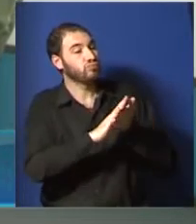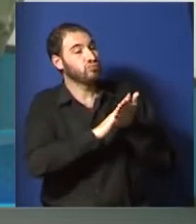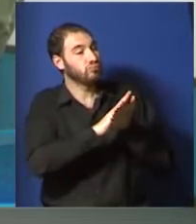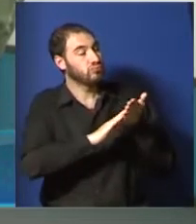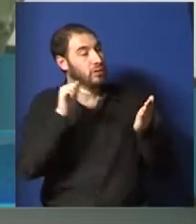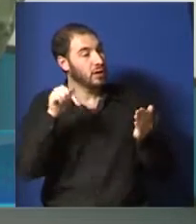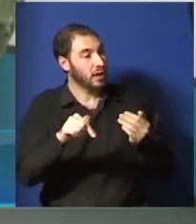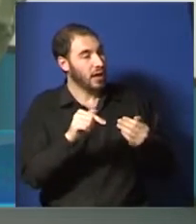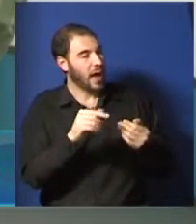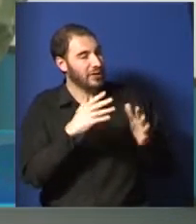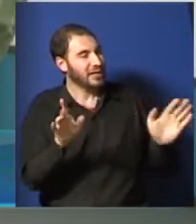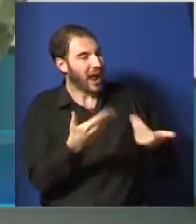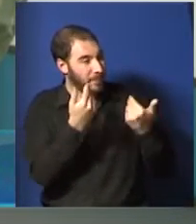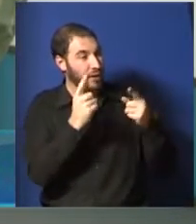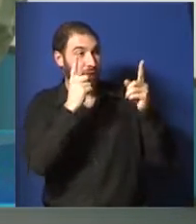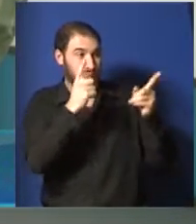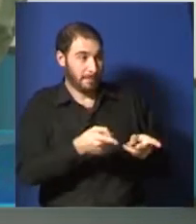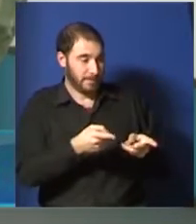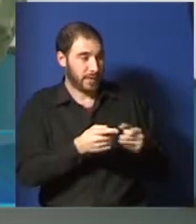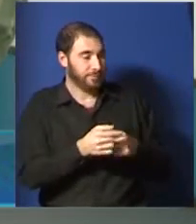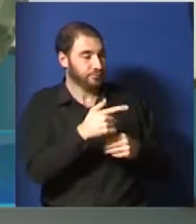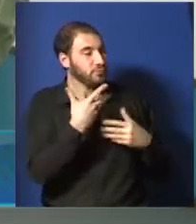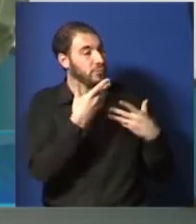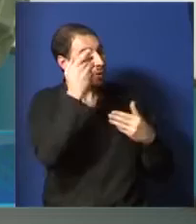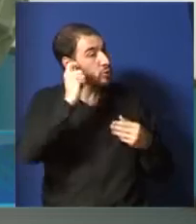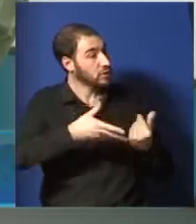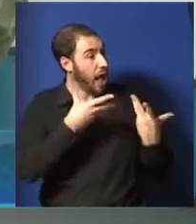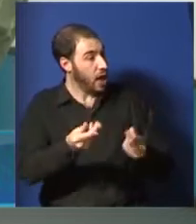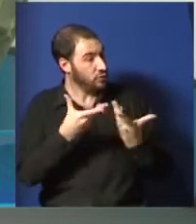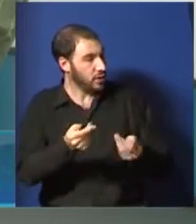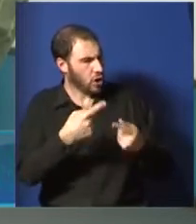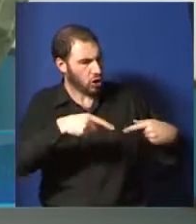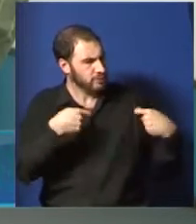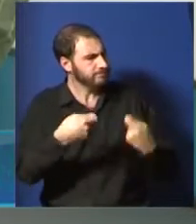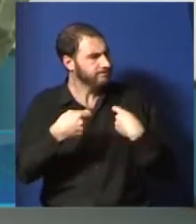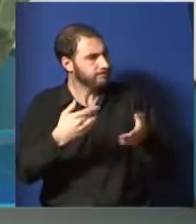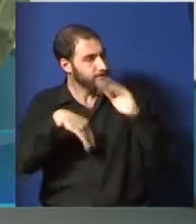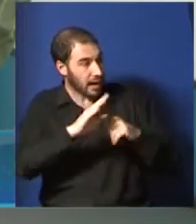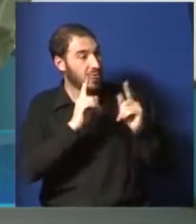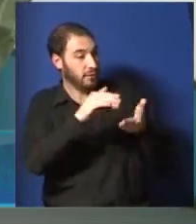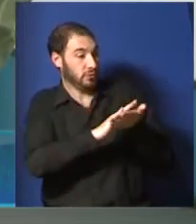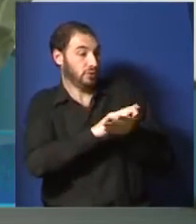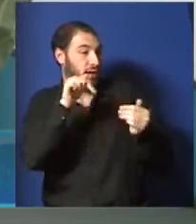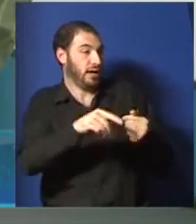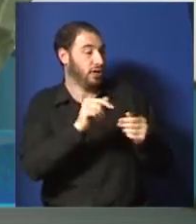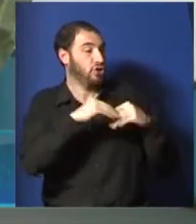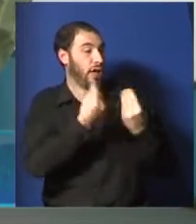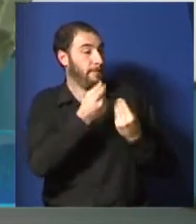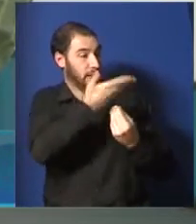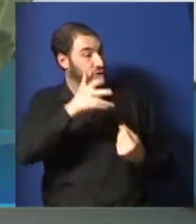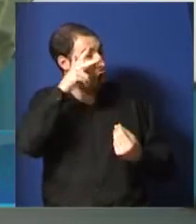resuelvan un poco más rápido y que también que les ayuden a la justicia con más recursos para poder resolver la situación, en este caso de 800